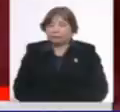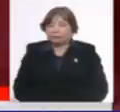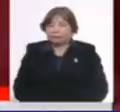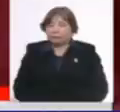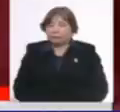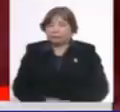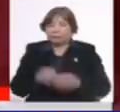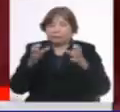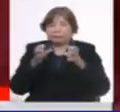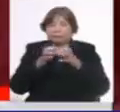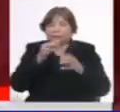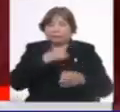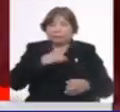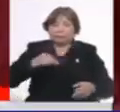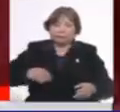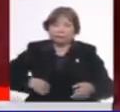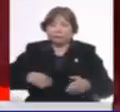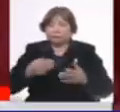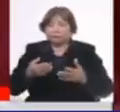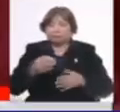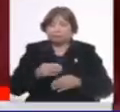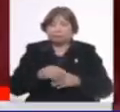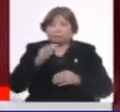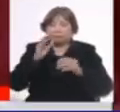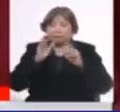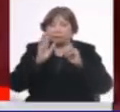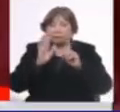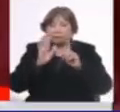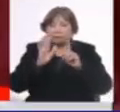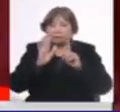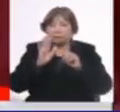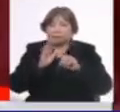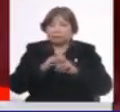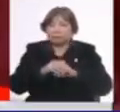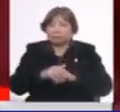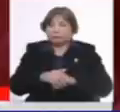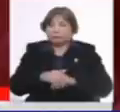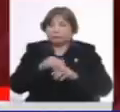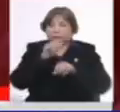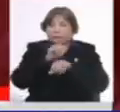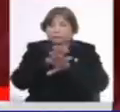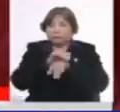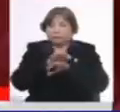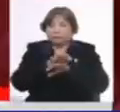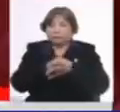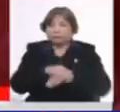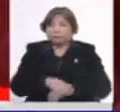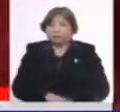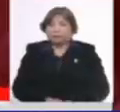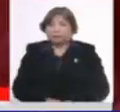al Consejo de Ministros del 6 de julio